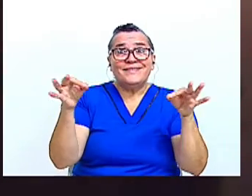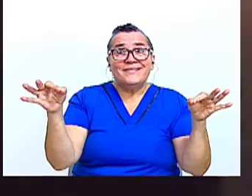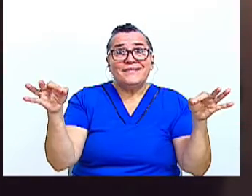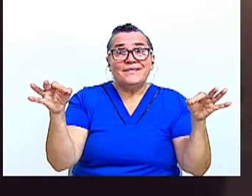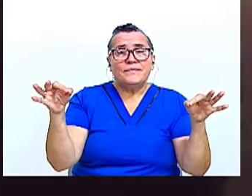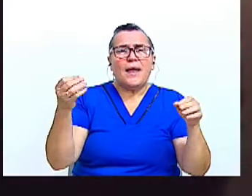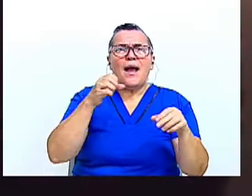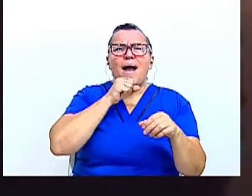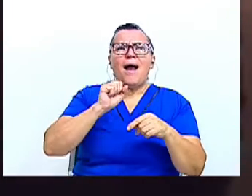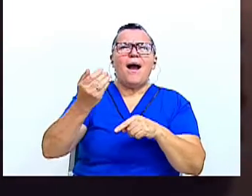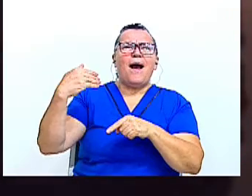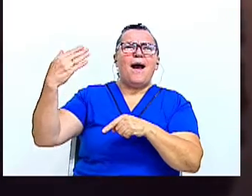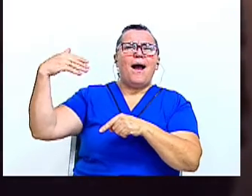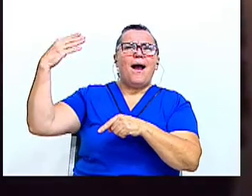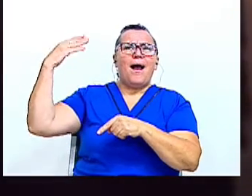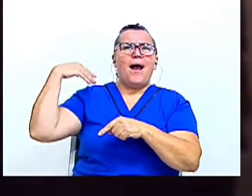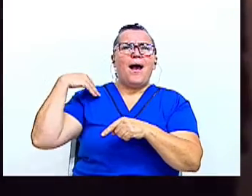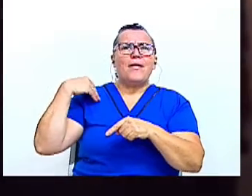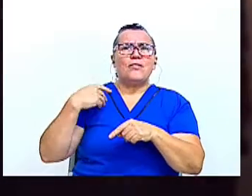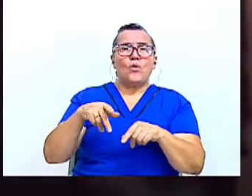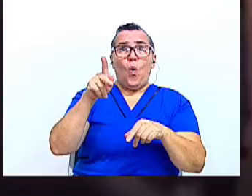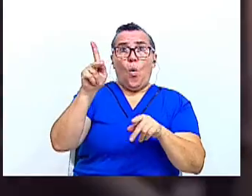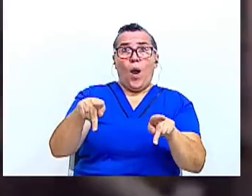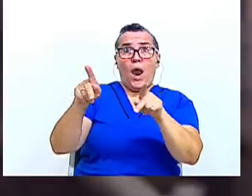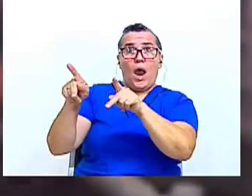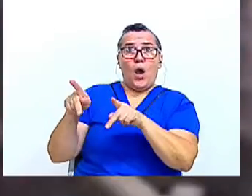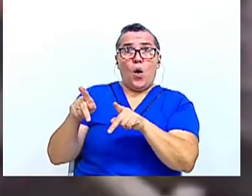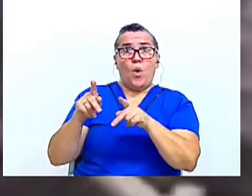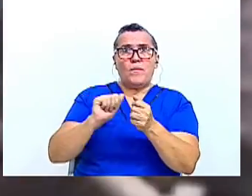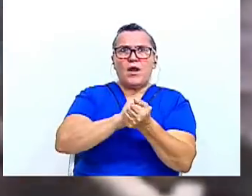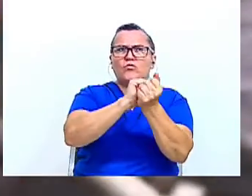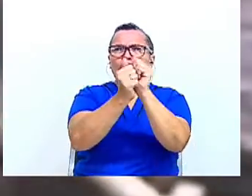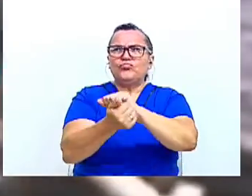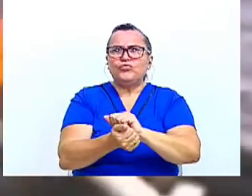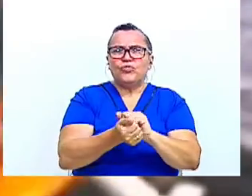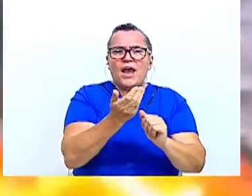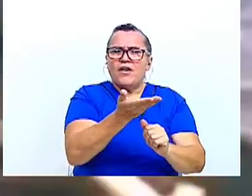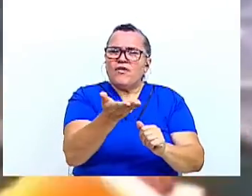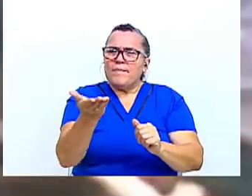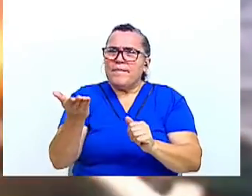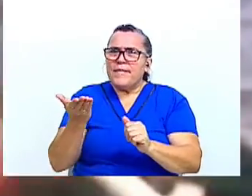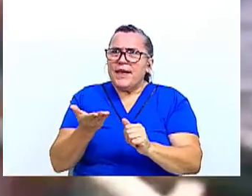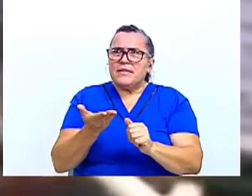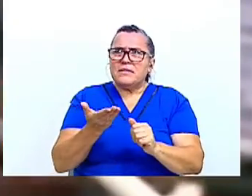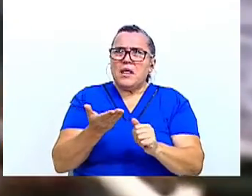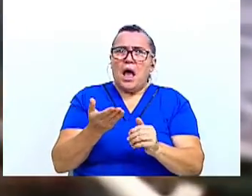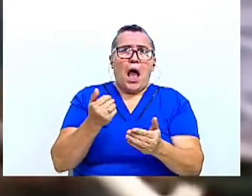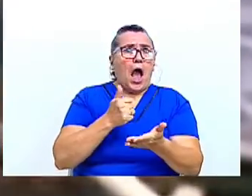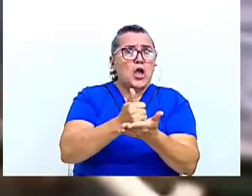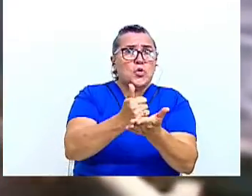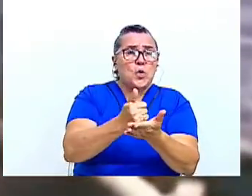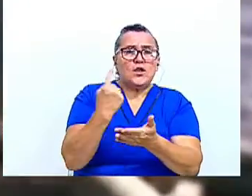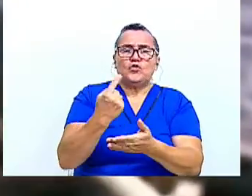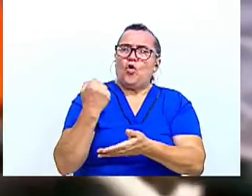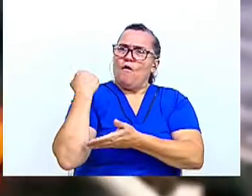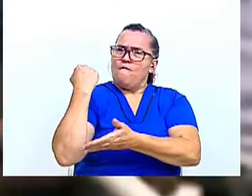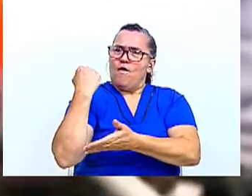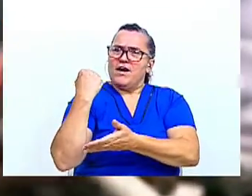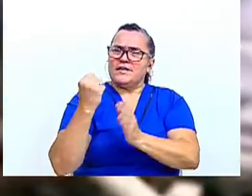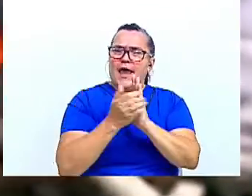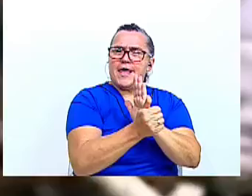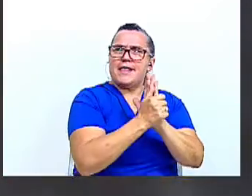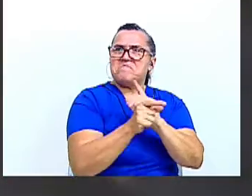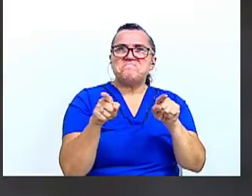En la antigüedad, el hombre materializaba las obras con herramientas manejadas sin más ayuda que su fuerza y su destreza.